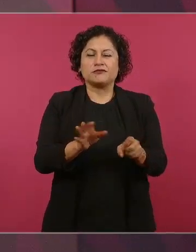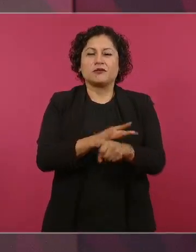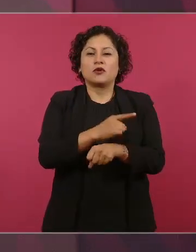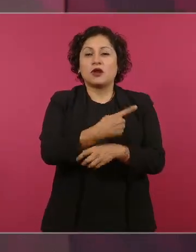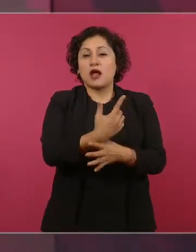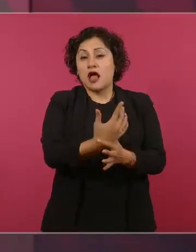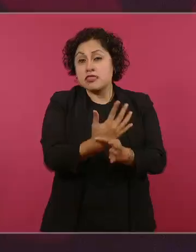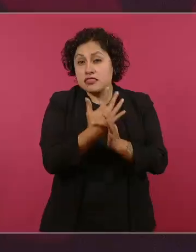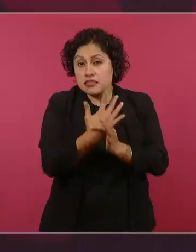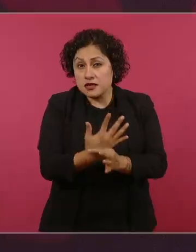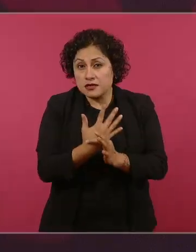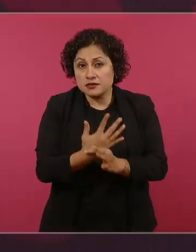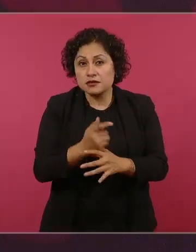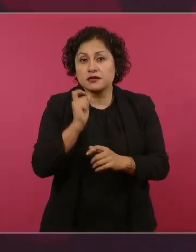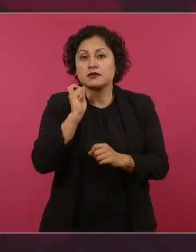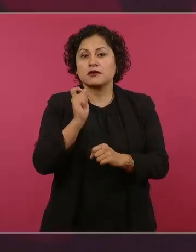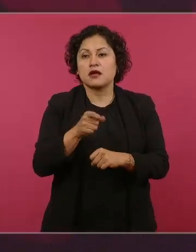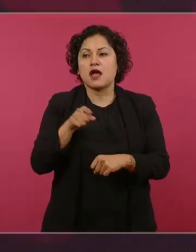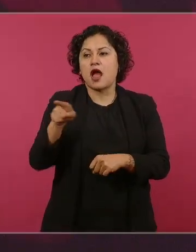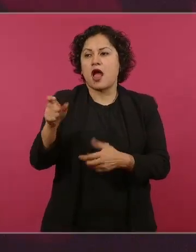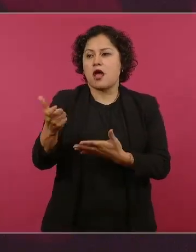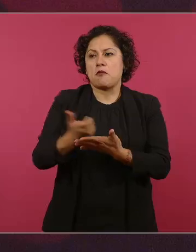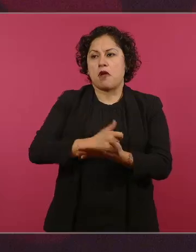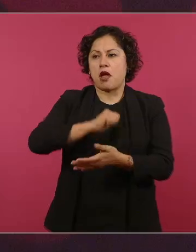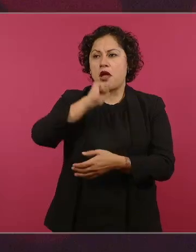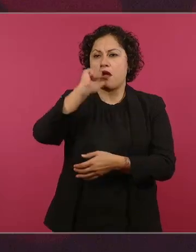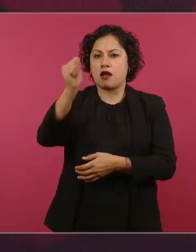El Congreso en Washington